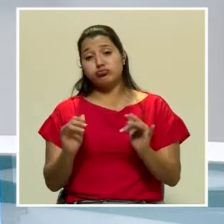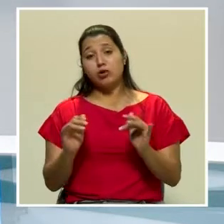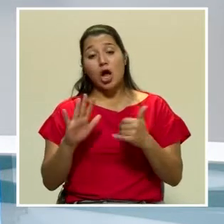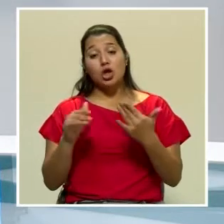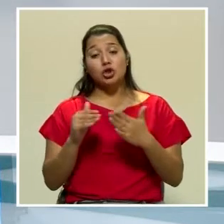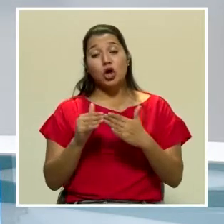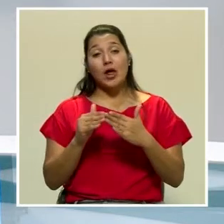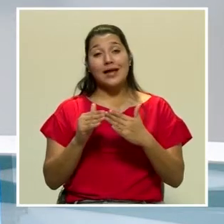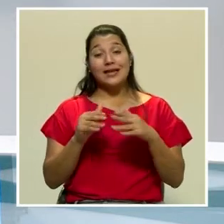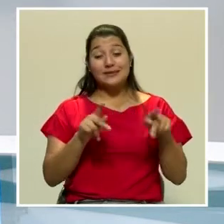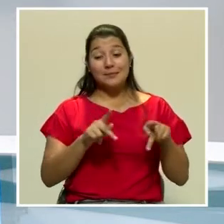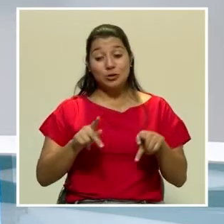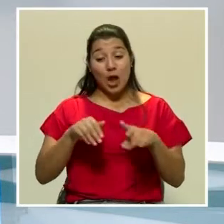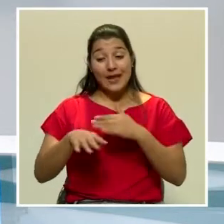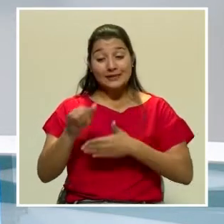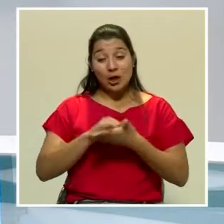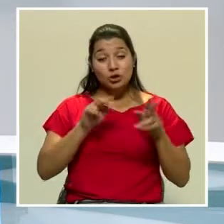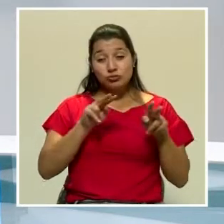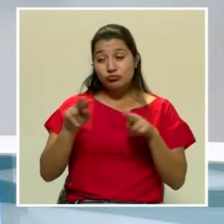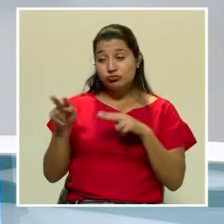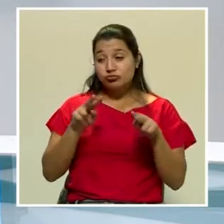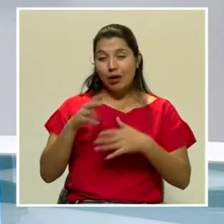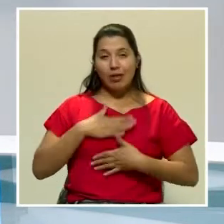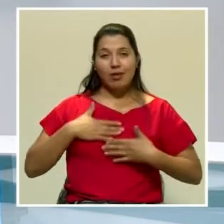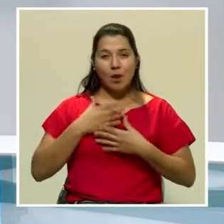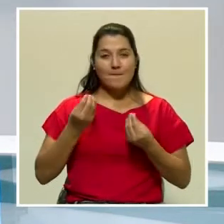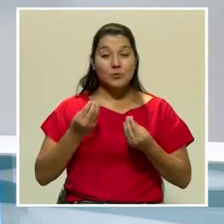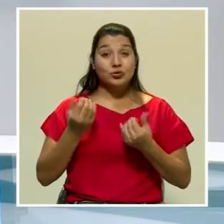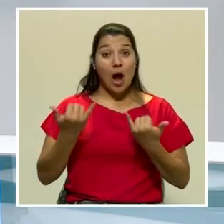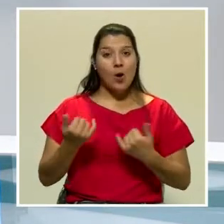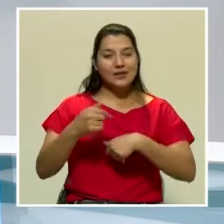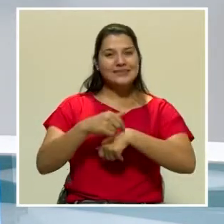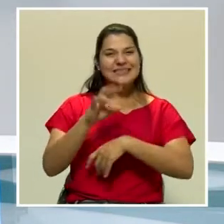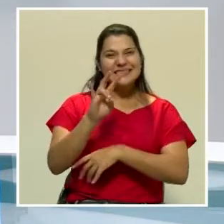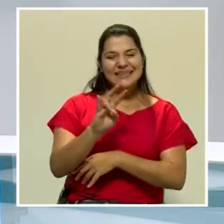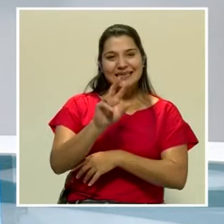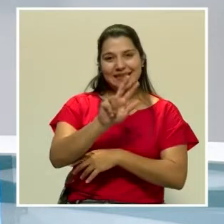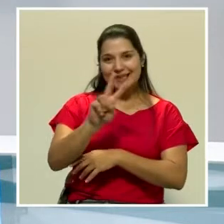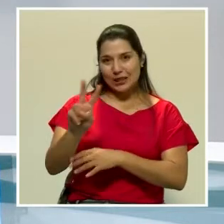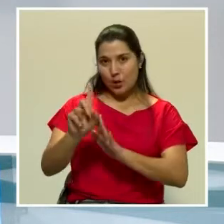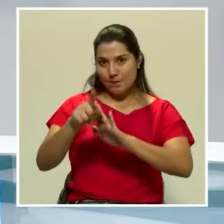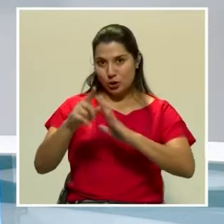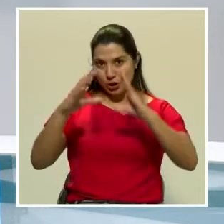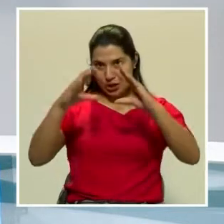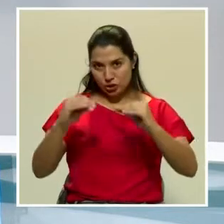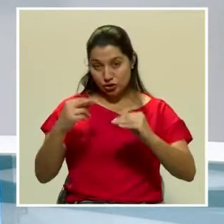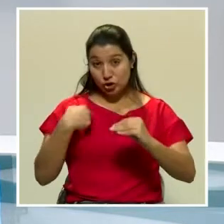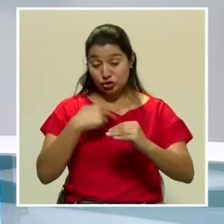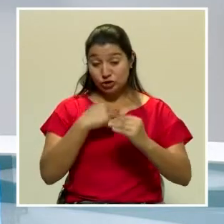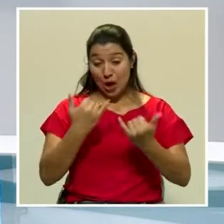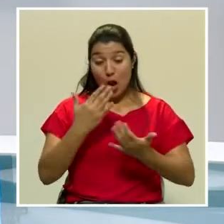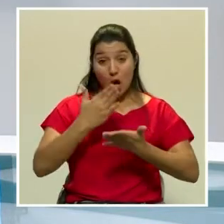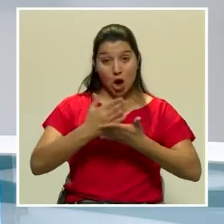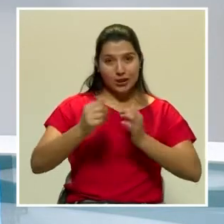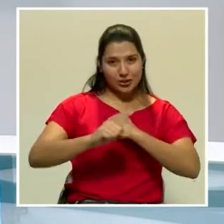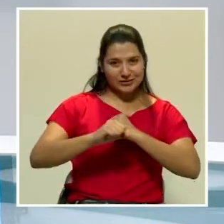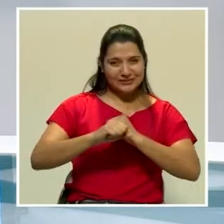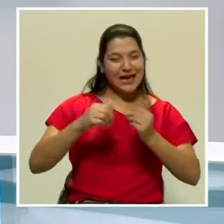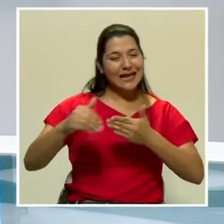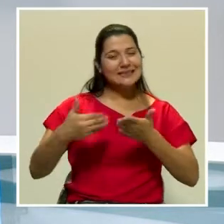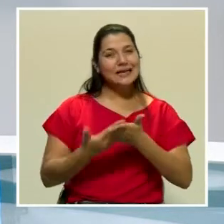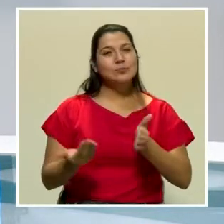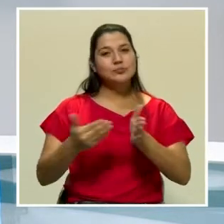de San José, que lo disfruta mucho. A las 7 de la noche con 32 minutos vamos a un corte comercial y